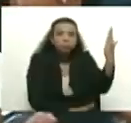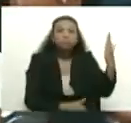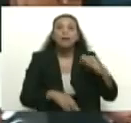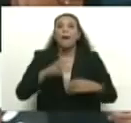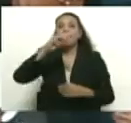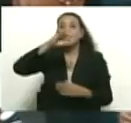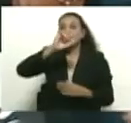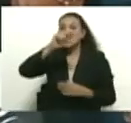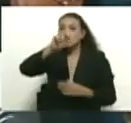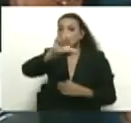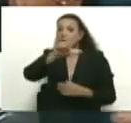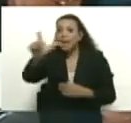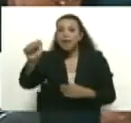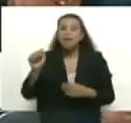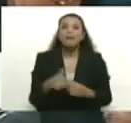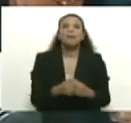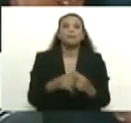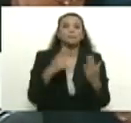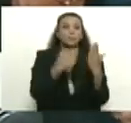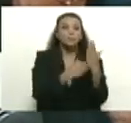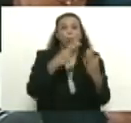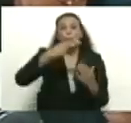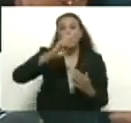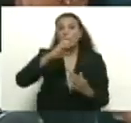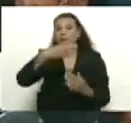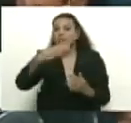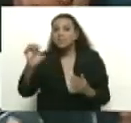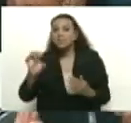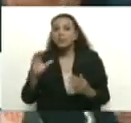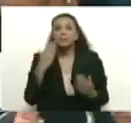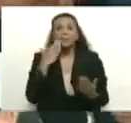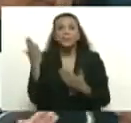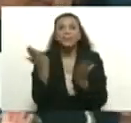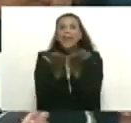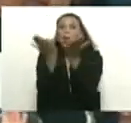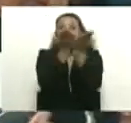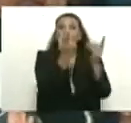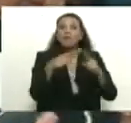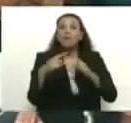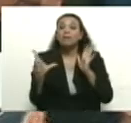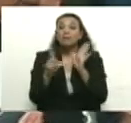Minela Cartaya de la VCH, Amanda Desnel.